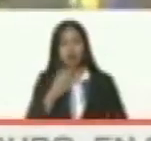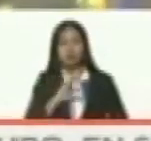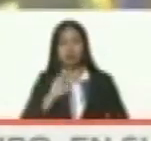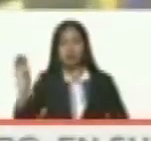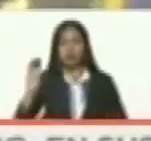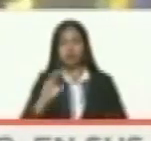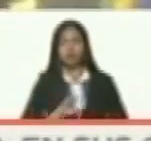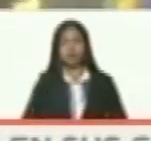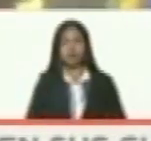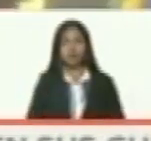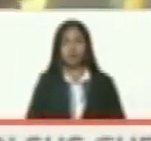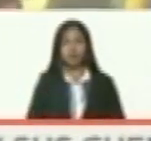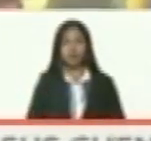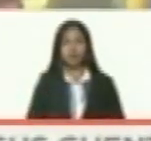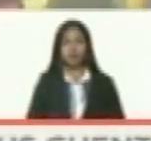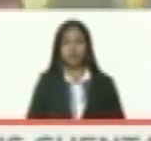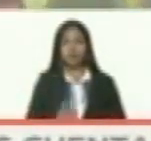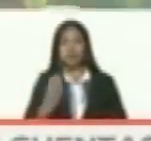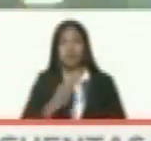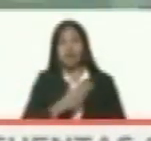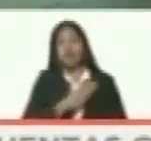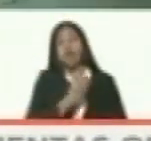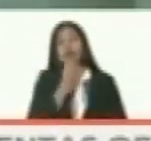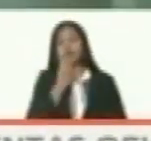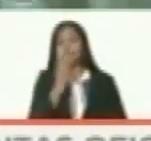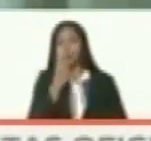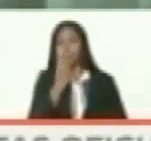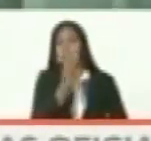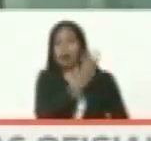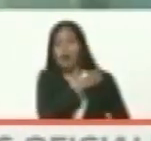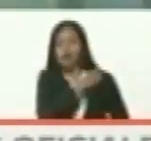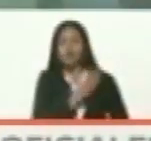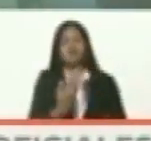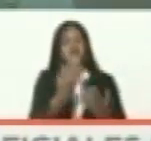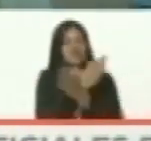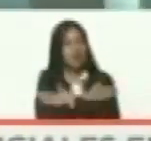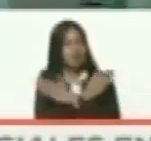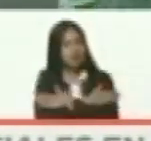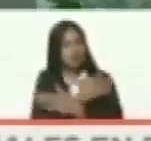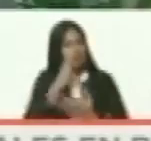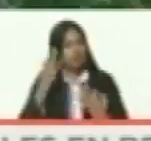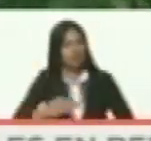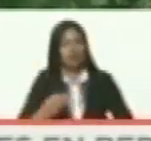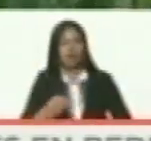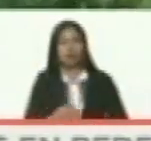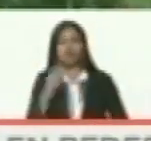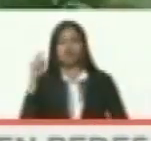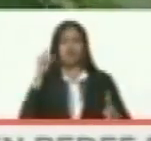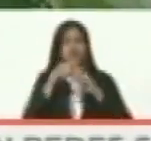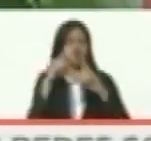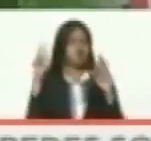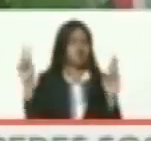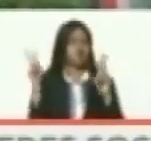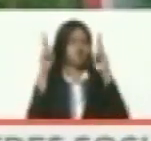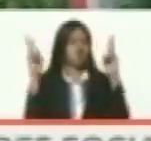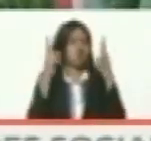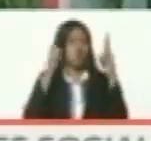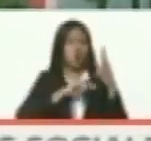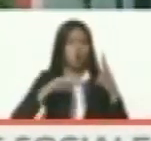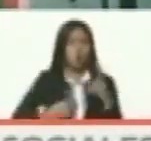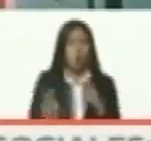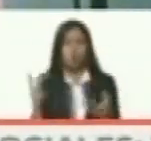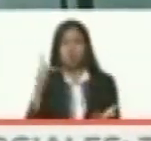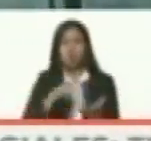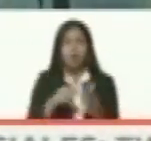bonita. General García Carneiro, felicitaciones. Misión cumplida. Aquí estamos,